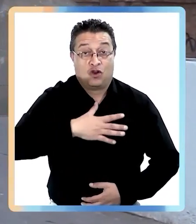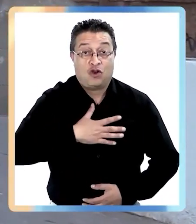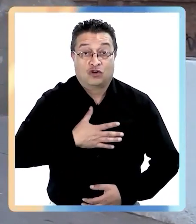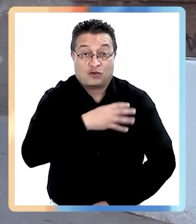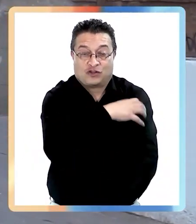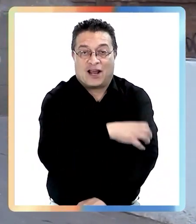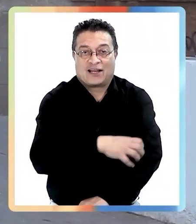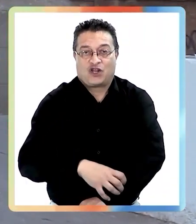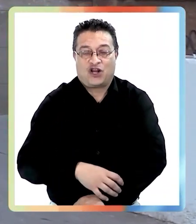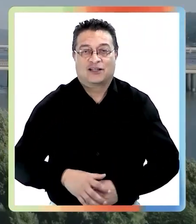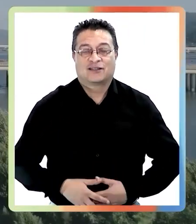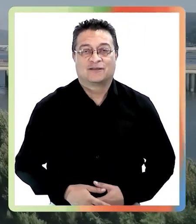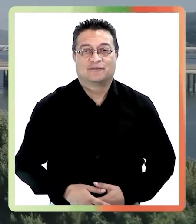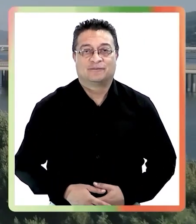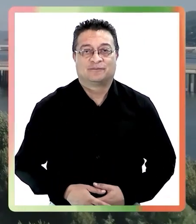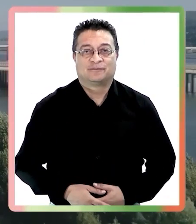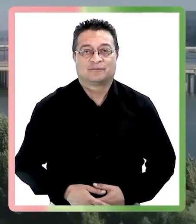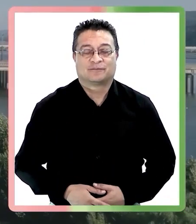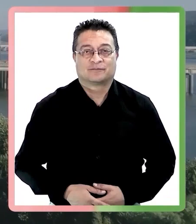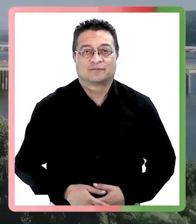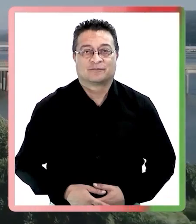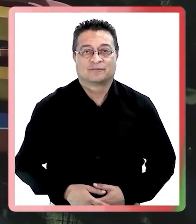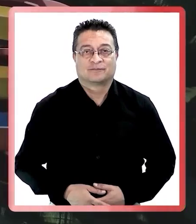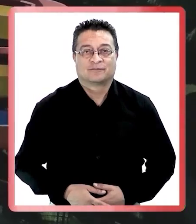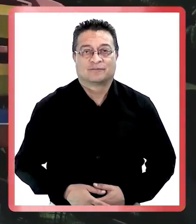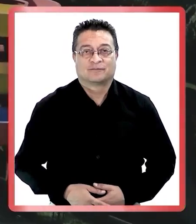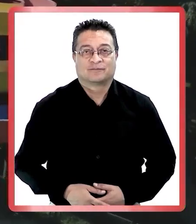Somos las regiones.